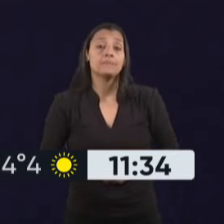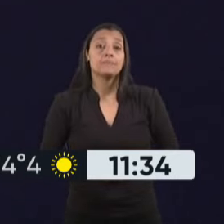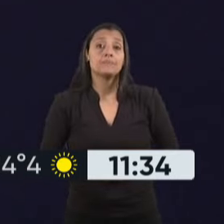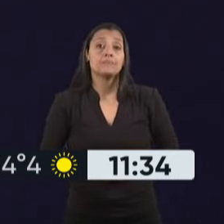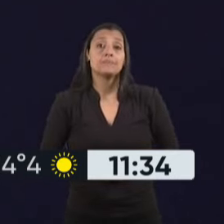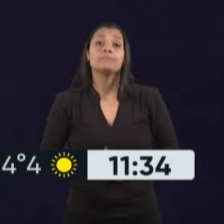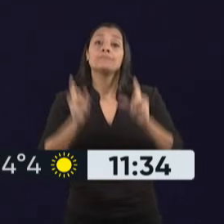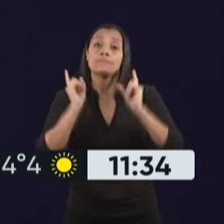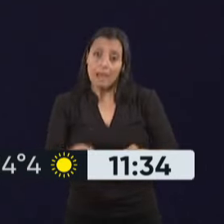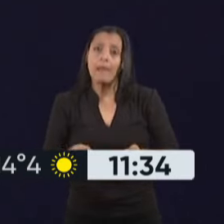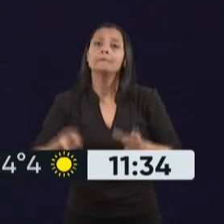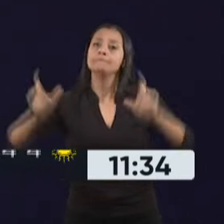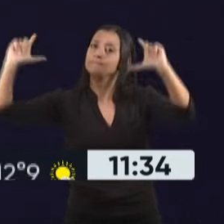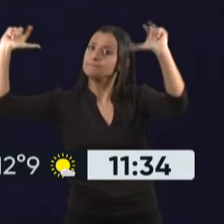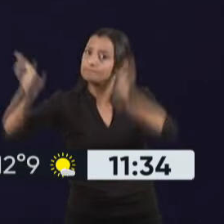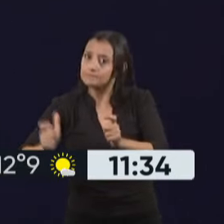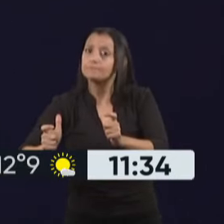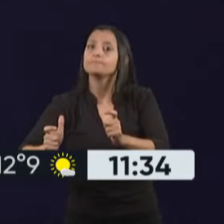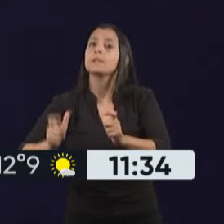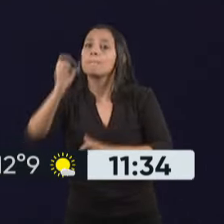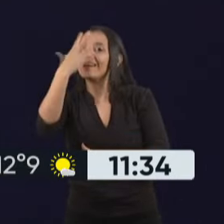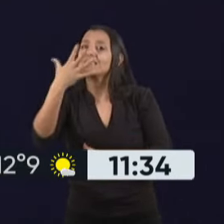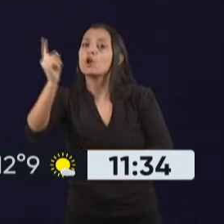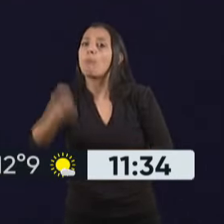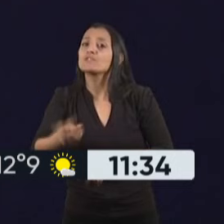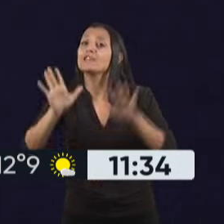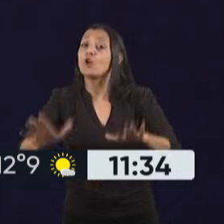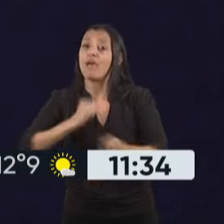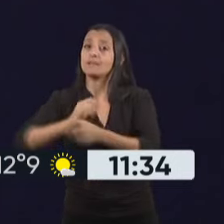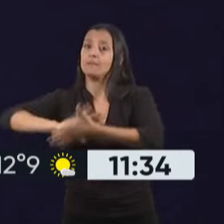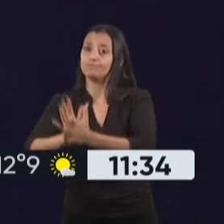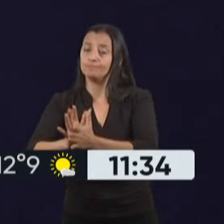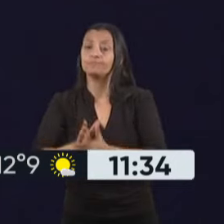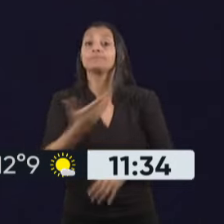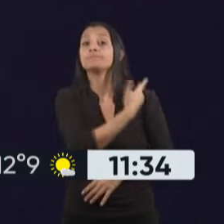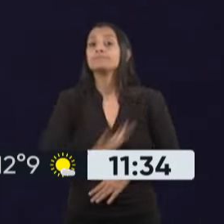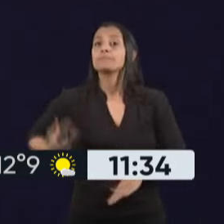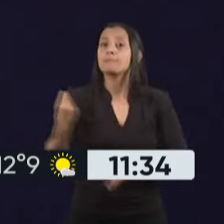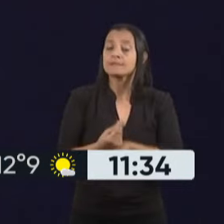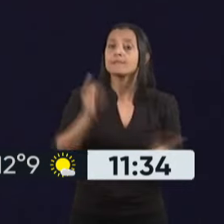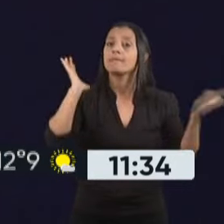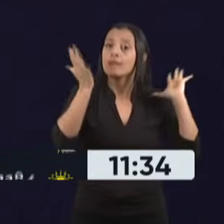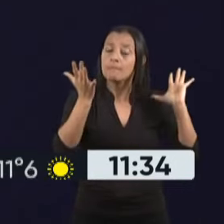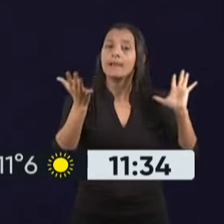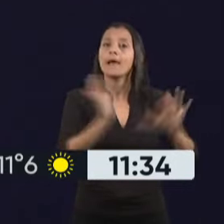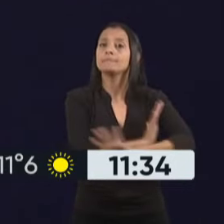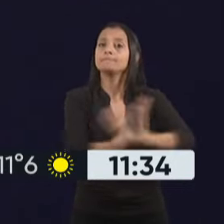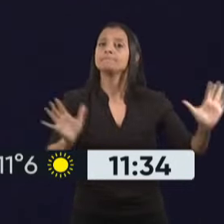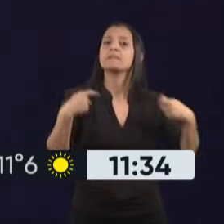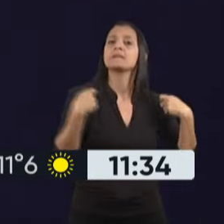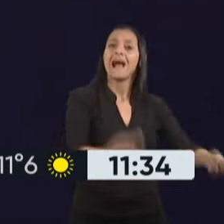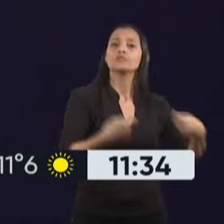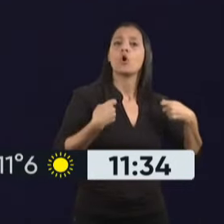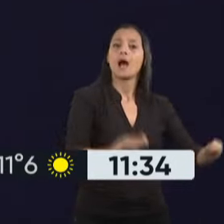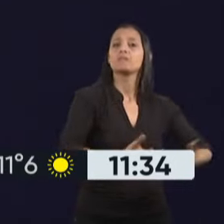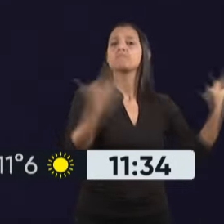la reducción del restante 25%. Bajo la administración del presidente Milei, no hay lugar para gastos